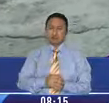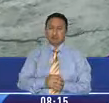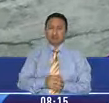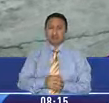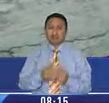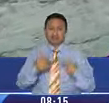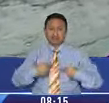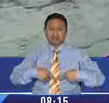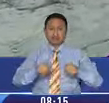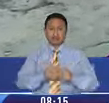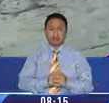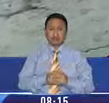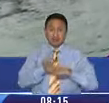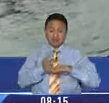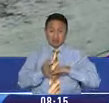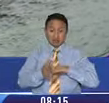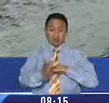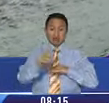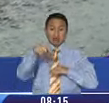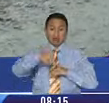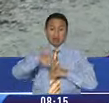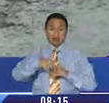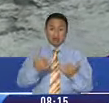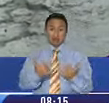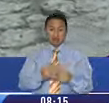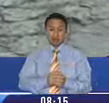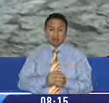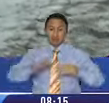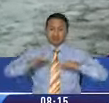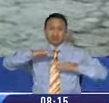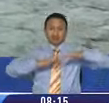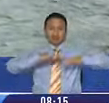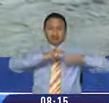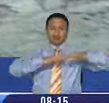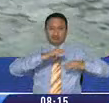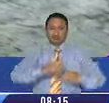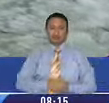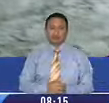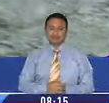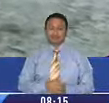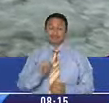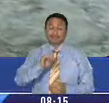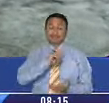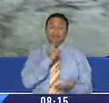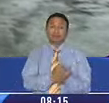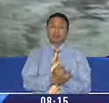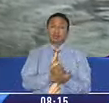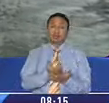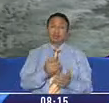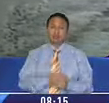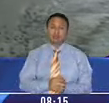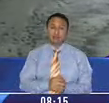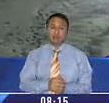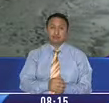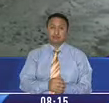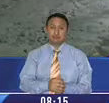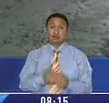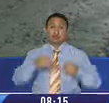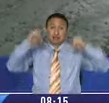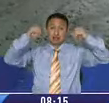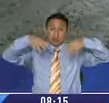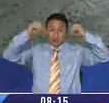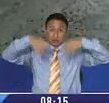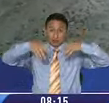Vemos que en toda la vía prácticamente pues se encuentran huecos de todos los tamaños. Así es, señorita, no es solamente en las lluvias,